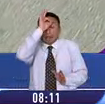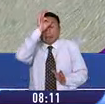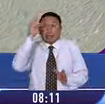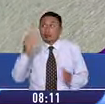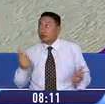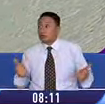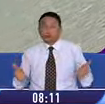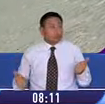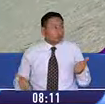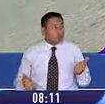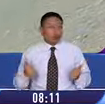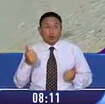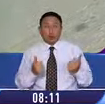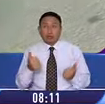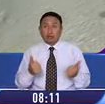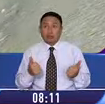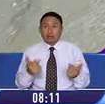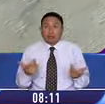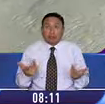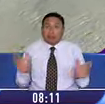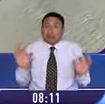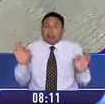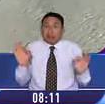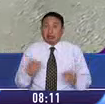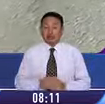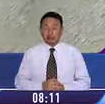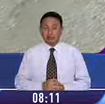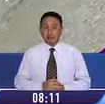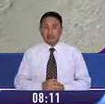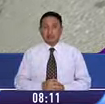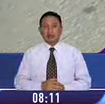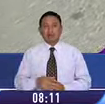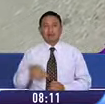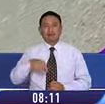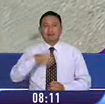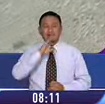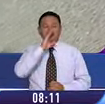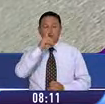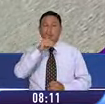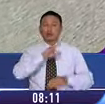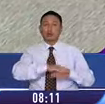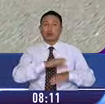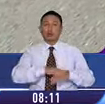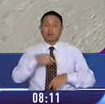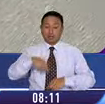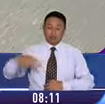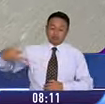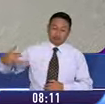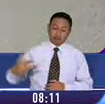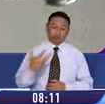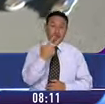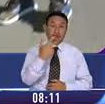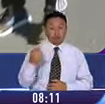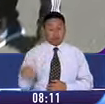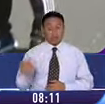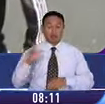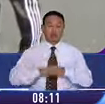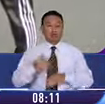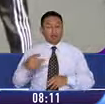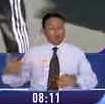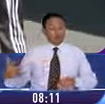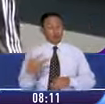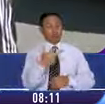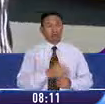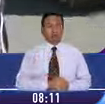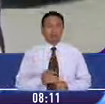cuál era la prioridad ahí. Pero siempre echan la culpa al que sube de cuesta, al que viene de cuesta. A